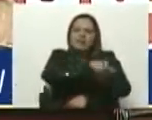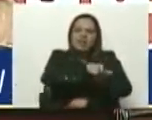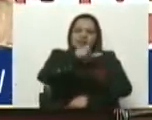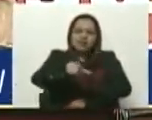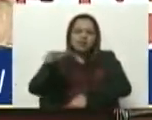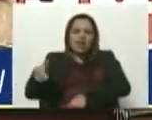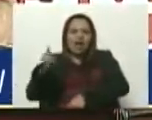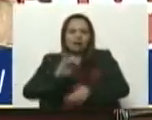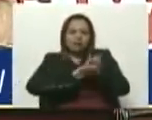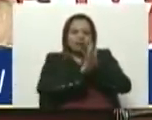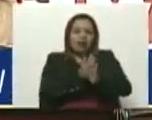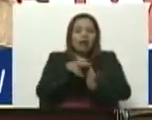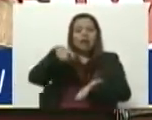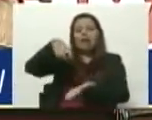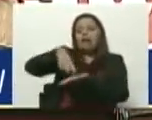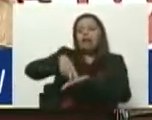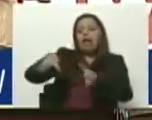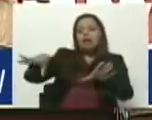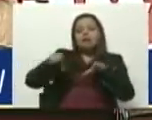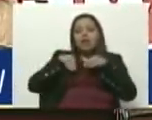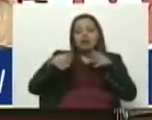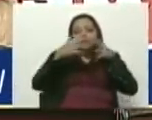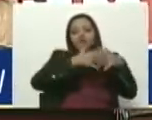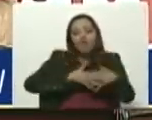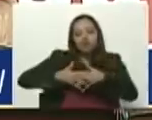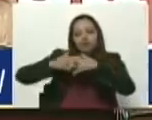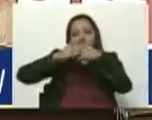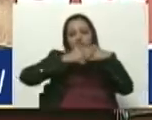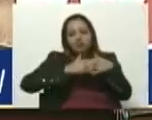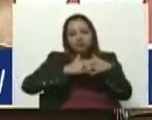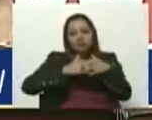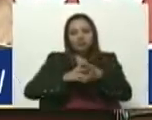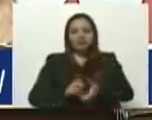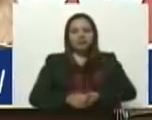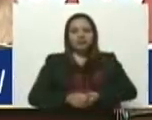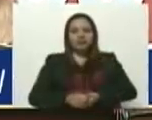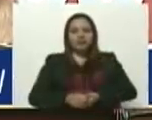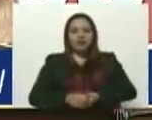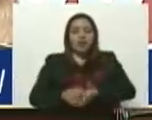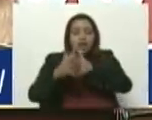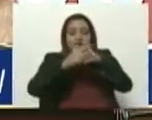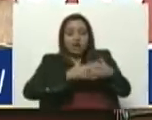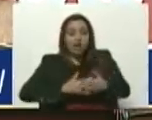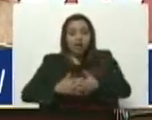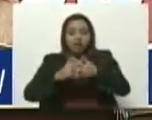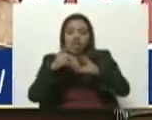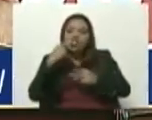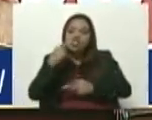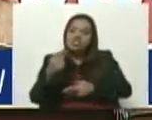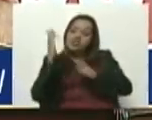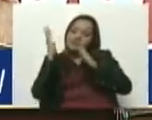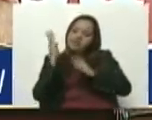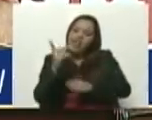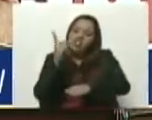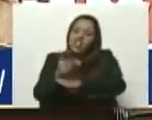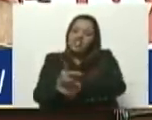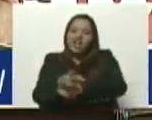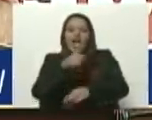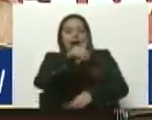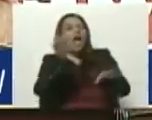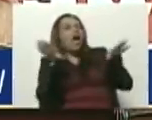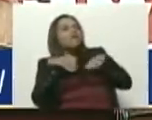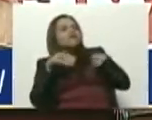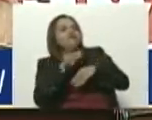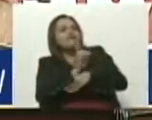terminan arrodillados ante el imperialismo norteamericano y eeuu les da una orden y ellos la cumplen rápido